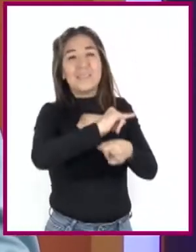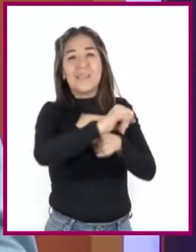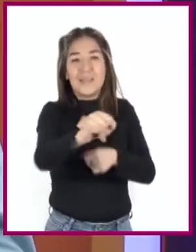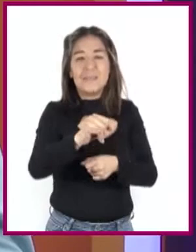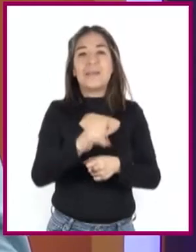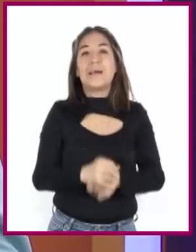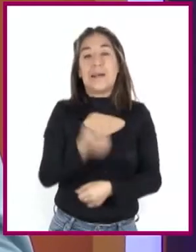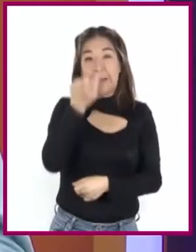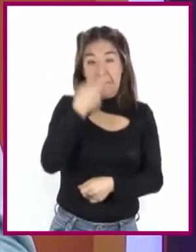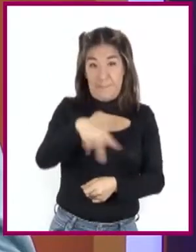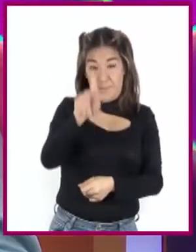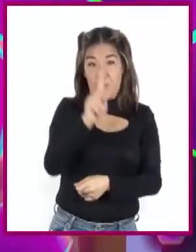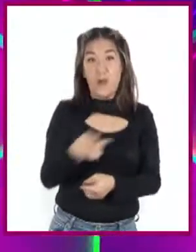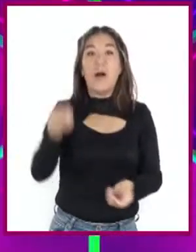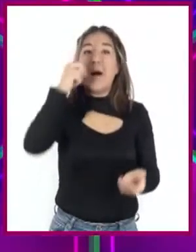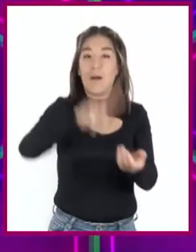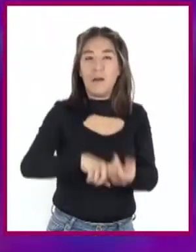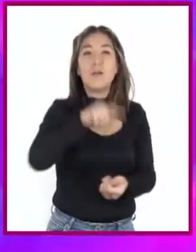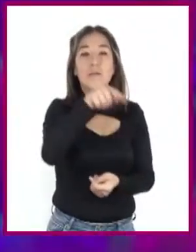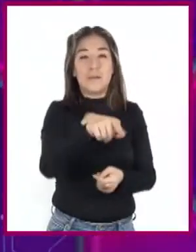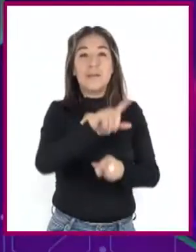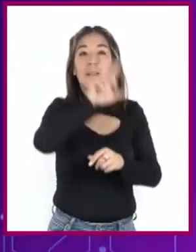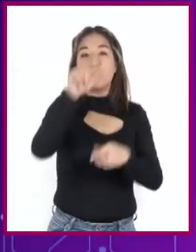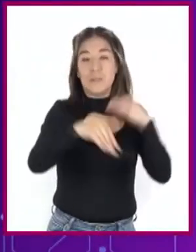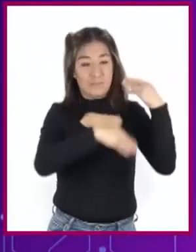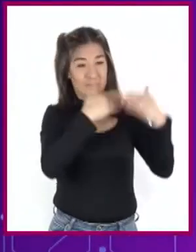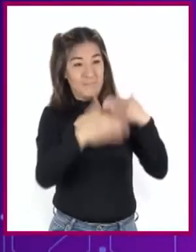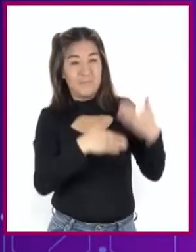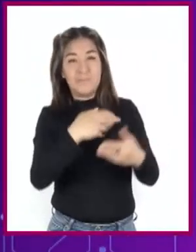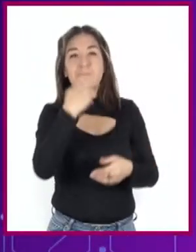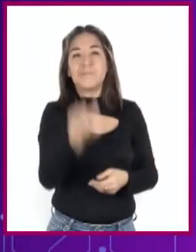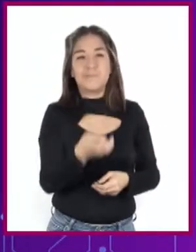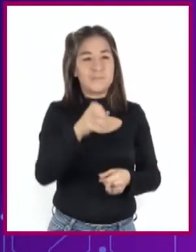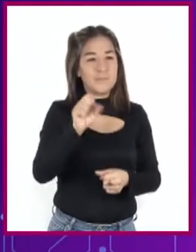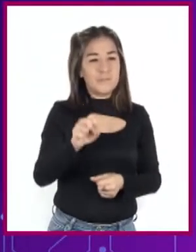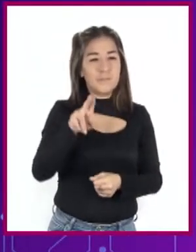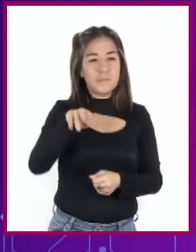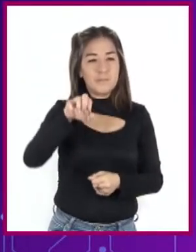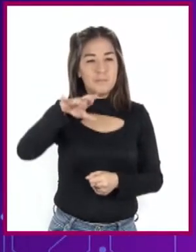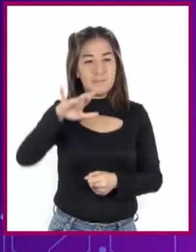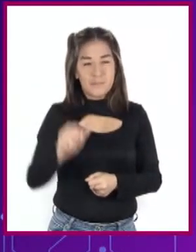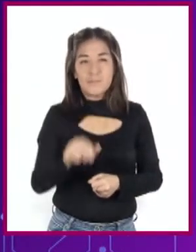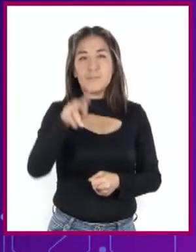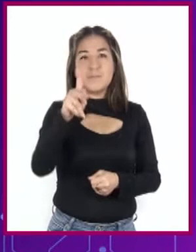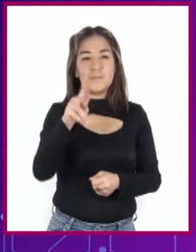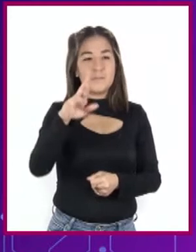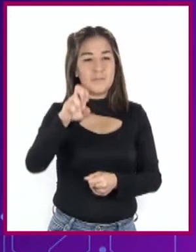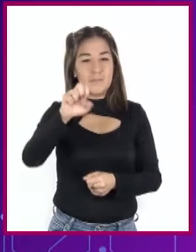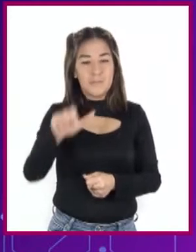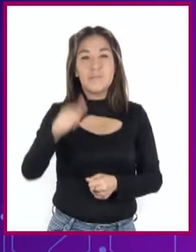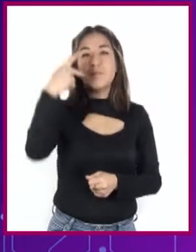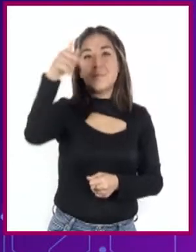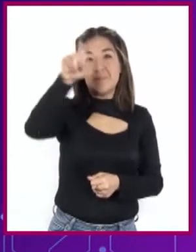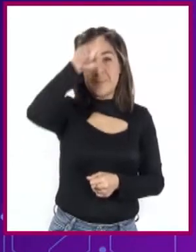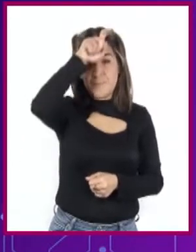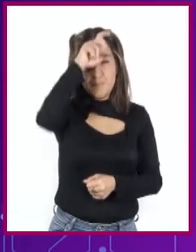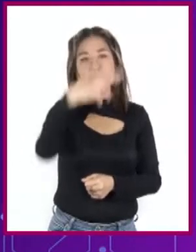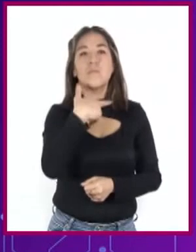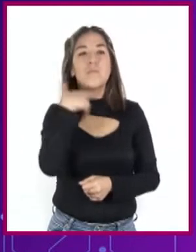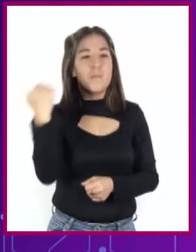Lo que sí sabemos es que ya las primeras civilizaciones, como la sumeria, la persa, la egipcia o la